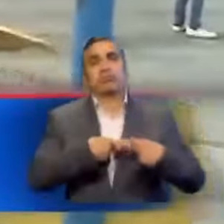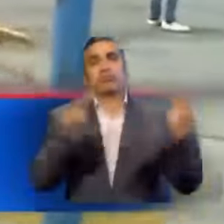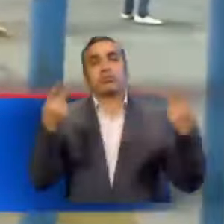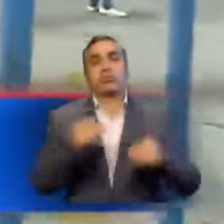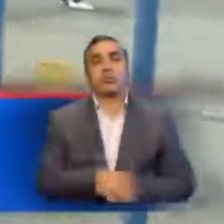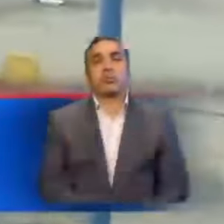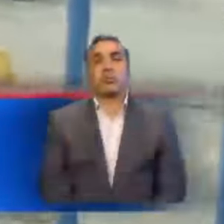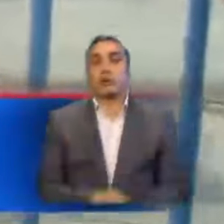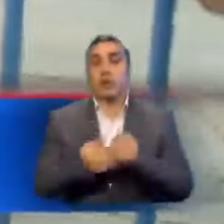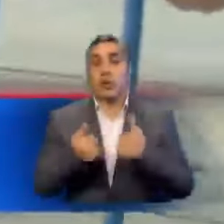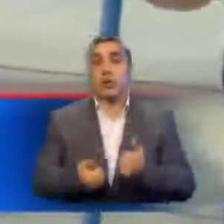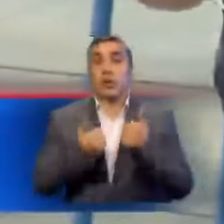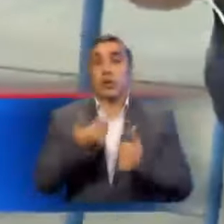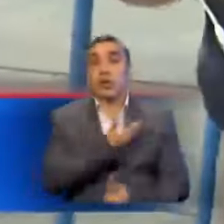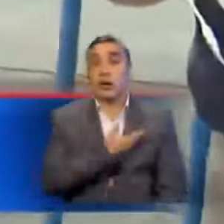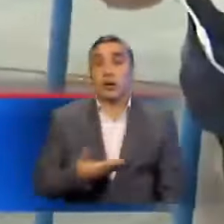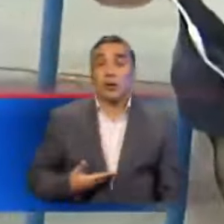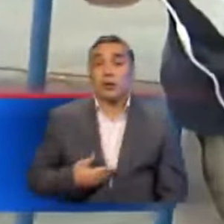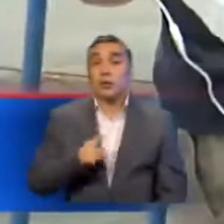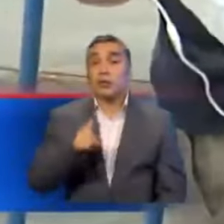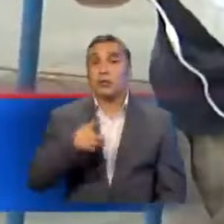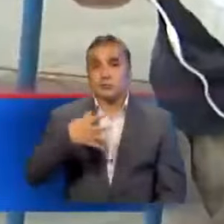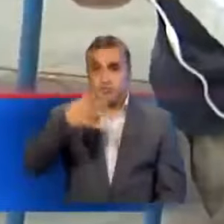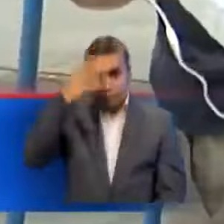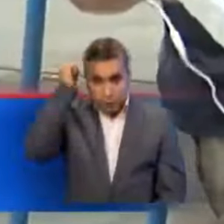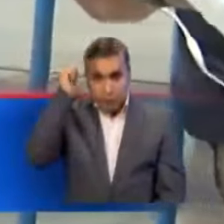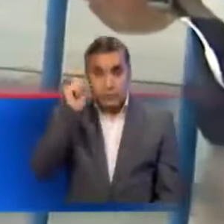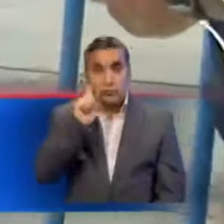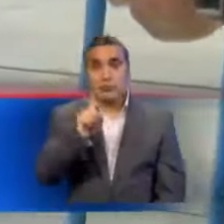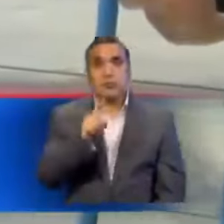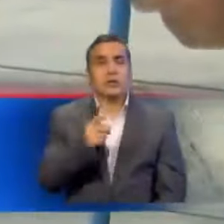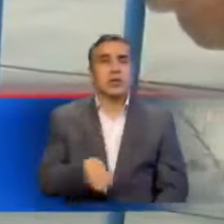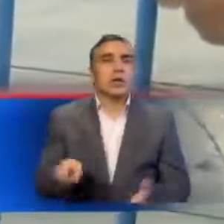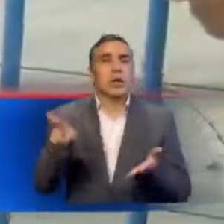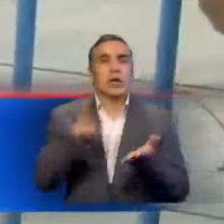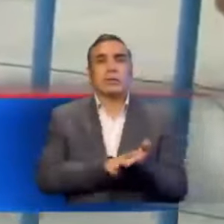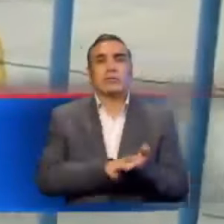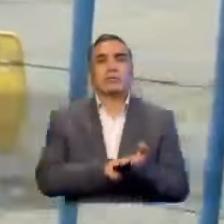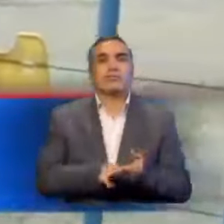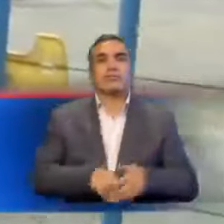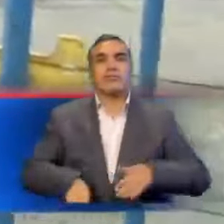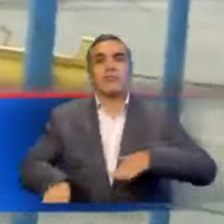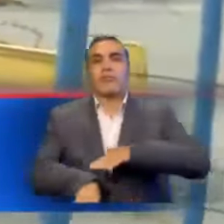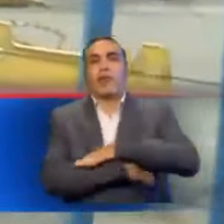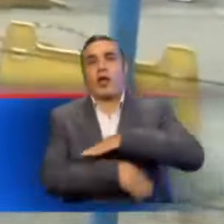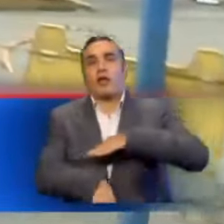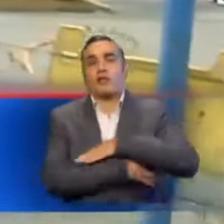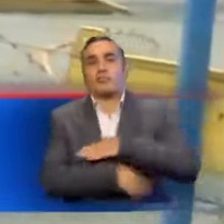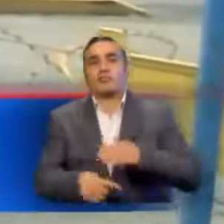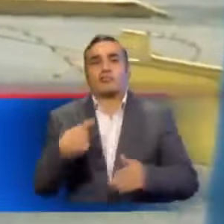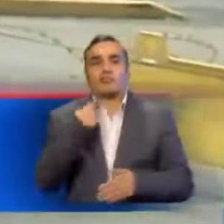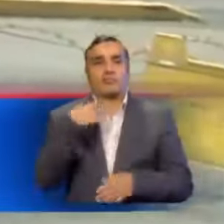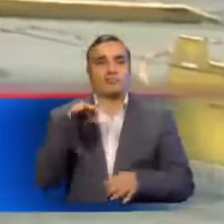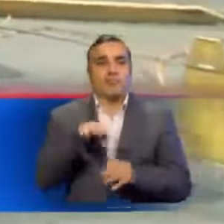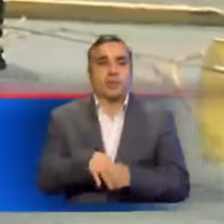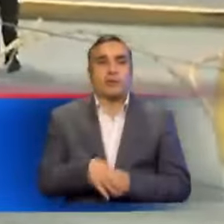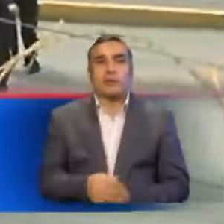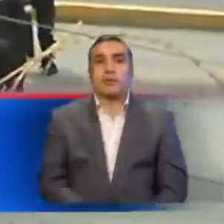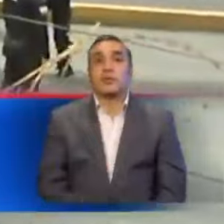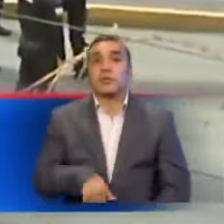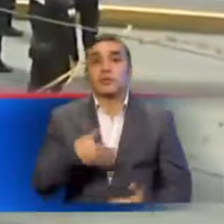del candidato presidencial Yacu Pérez, quien insiste en el fraude electoral y ha llegado